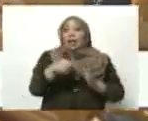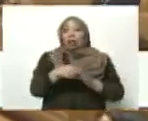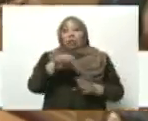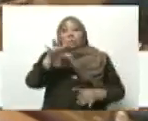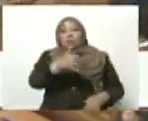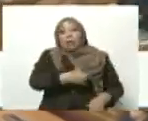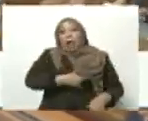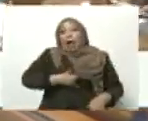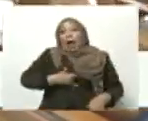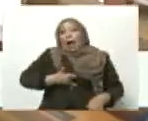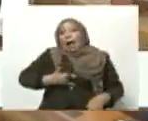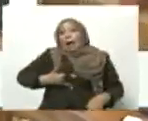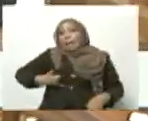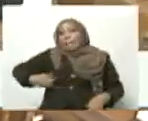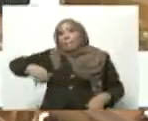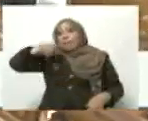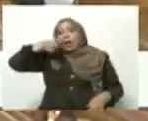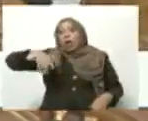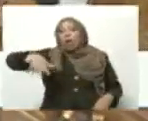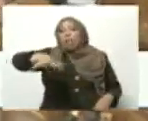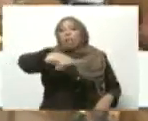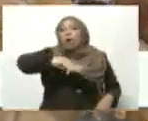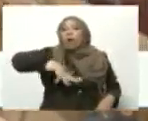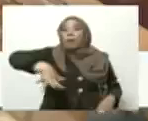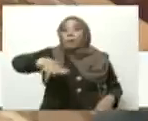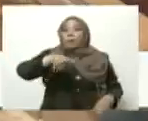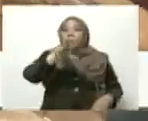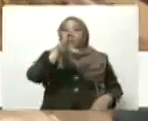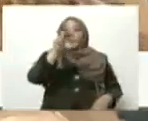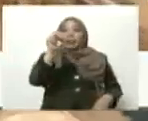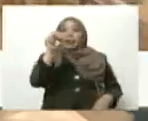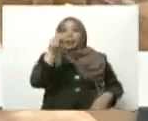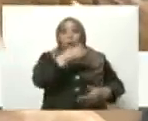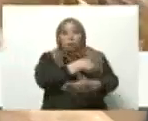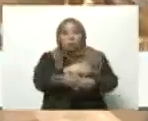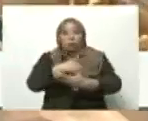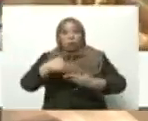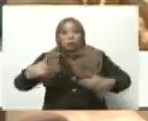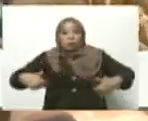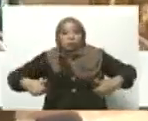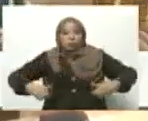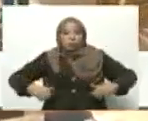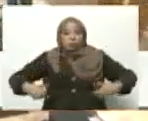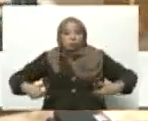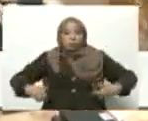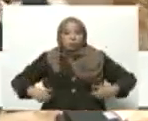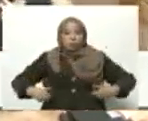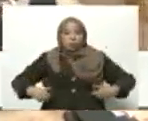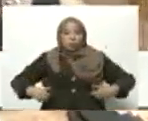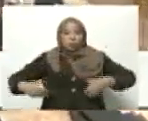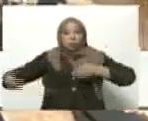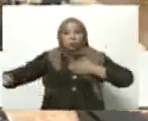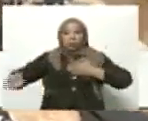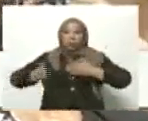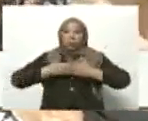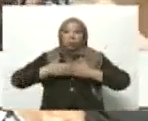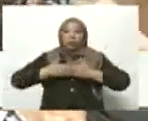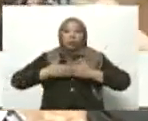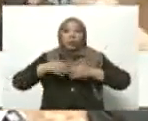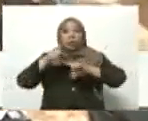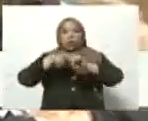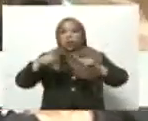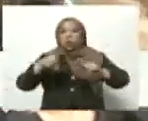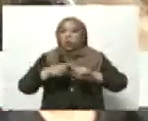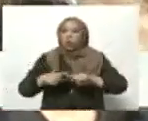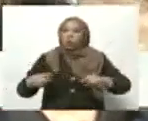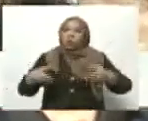y más de 30 millones de venezolanos fueron cercados por múltiples medidas, por una